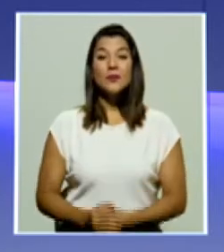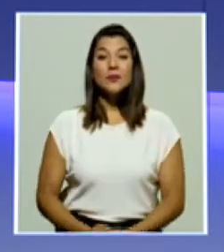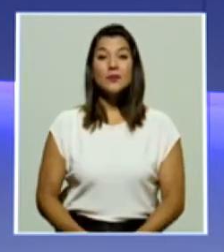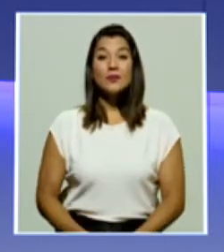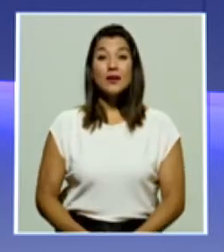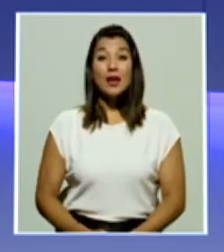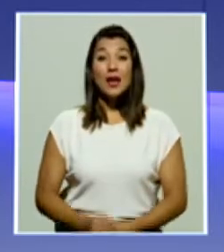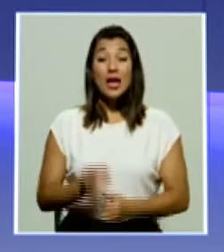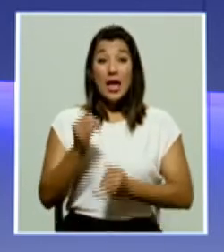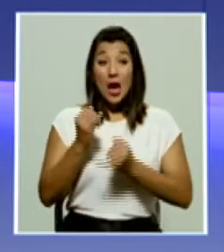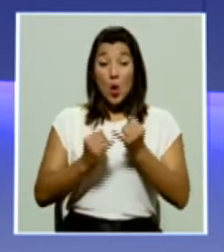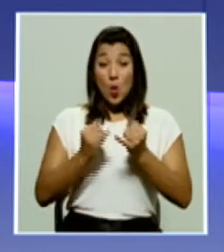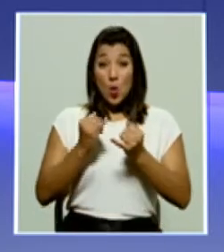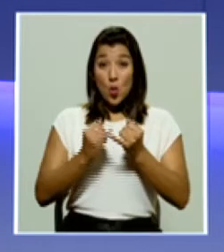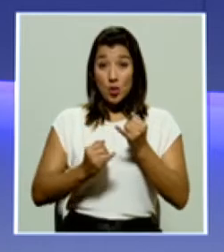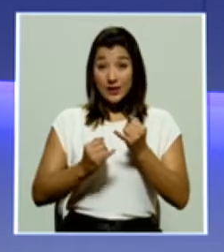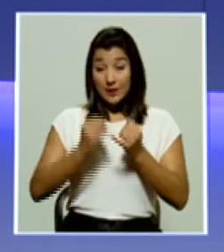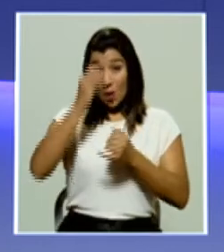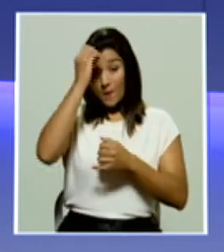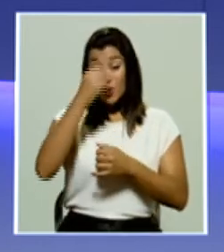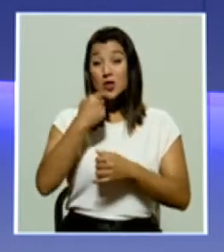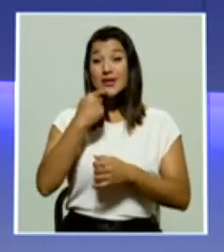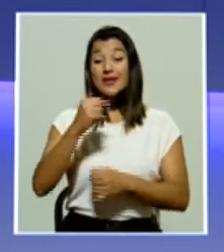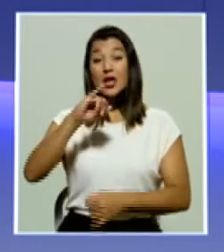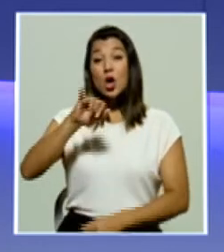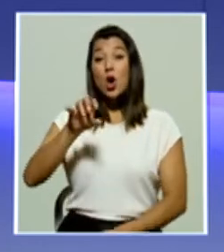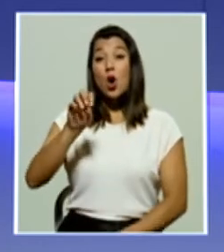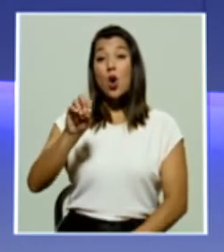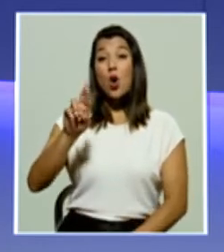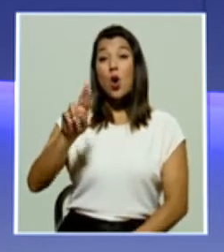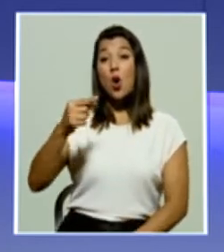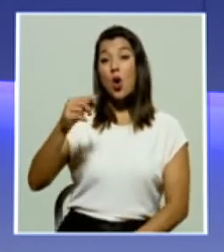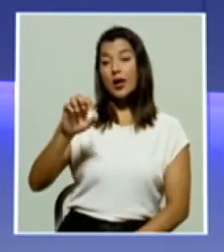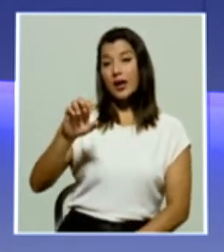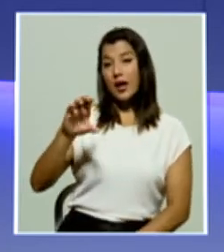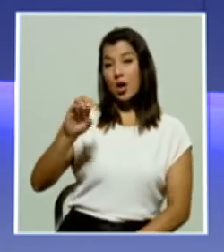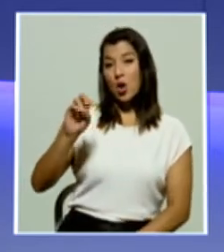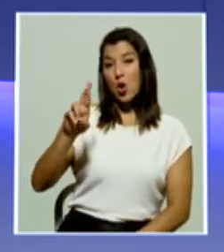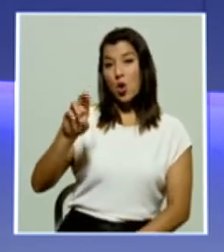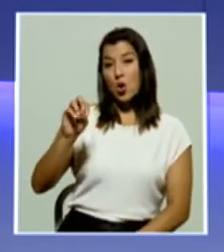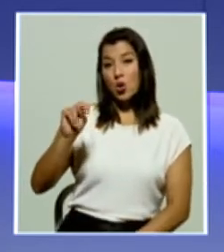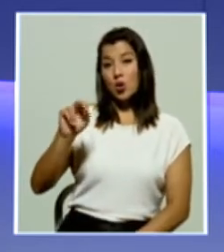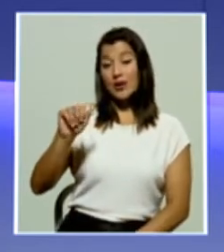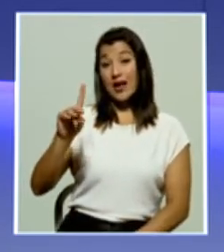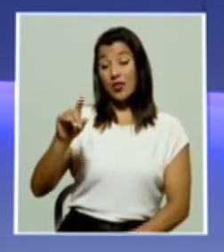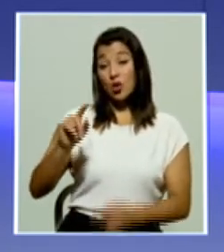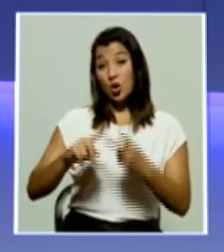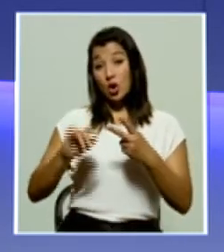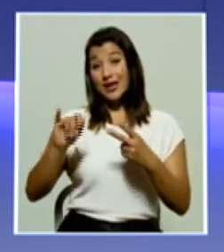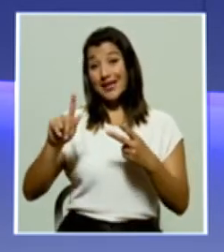Estas últimas palabras que decían Jorge Coronado e Ilka Tremiño,